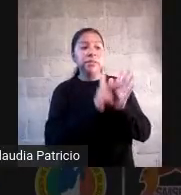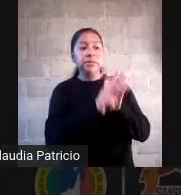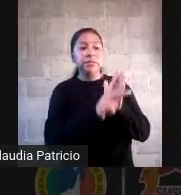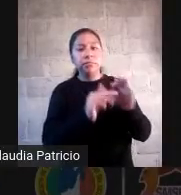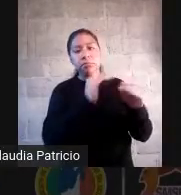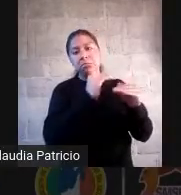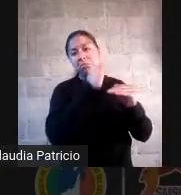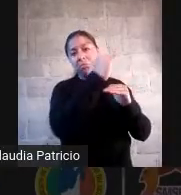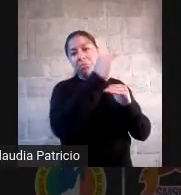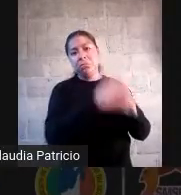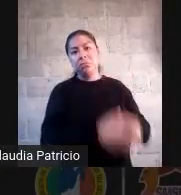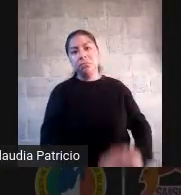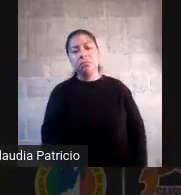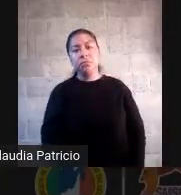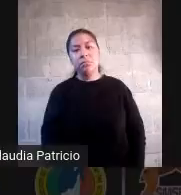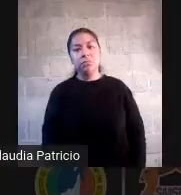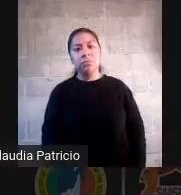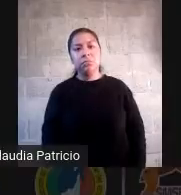ok